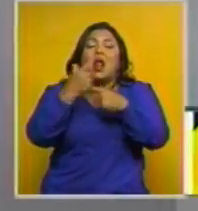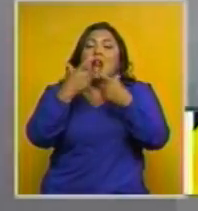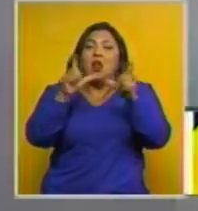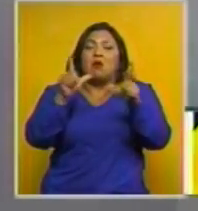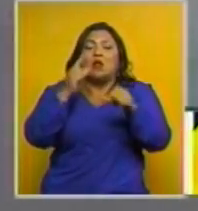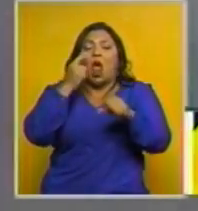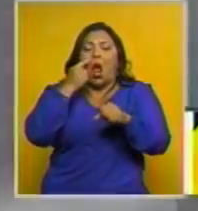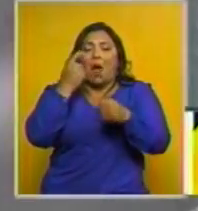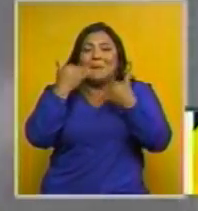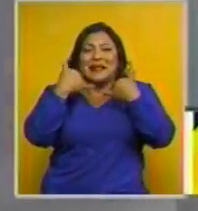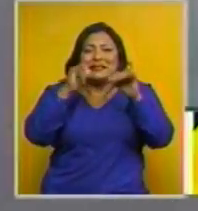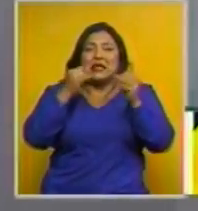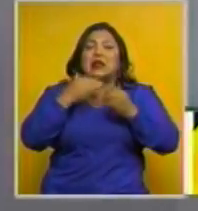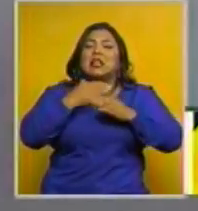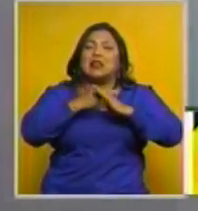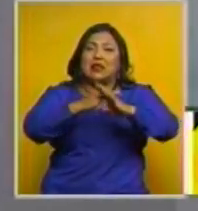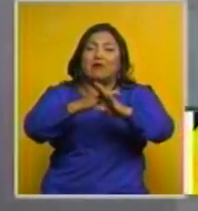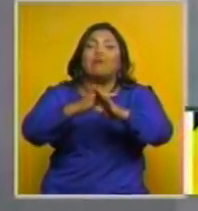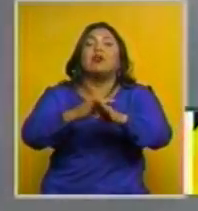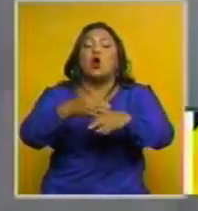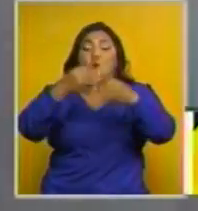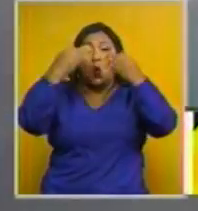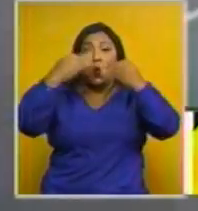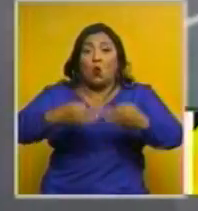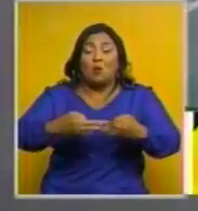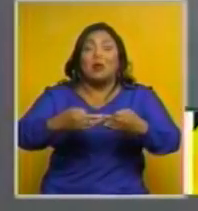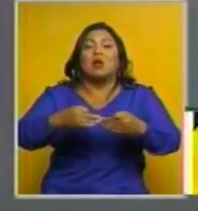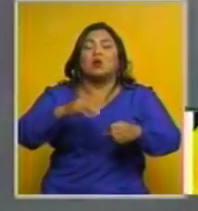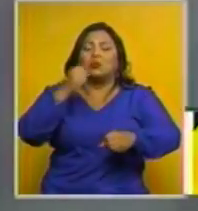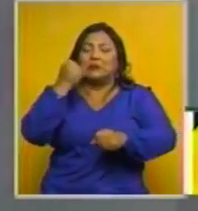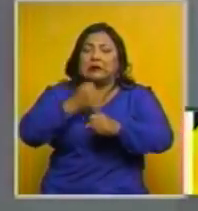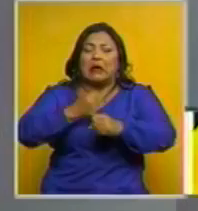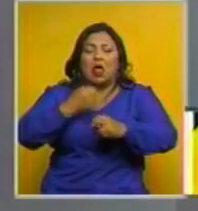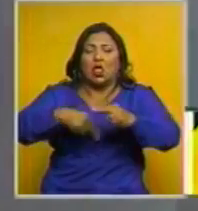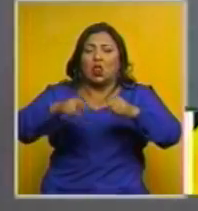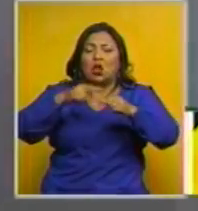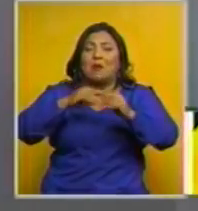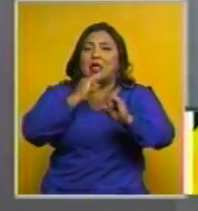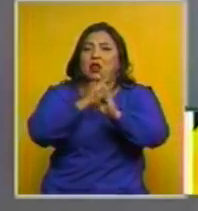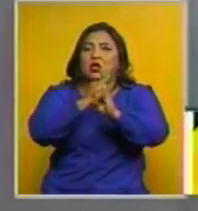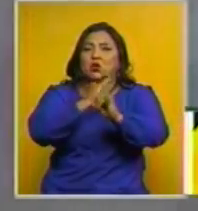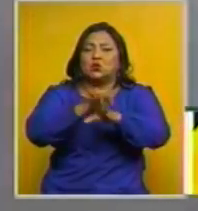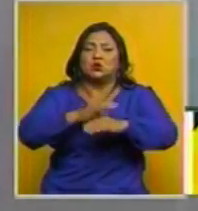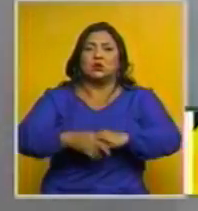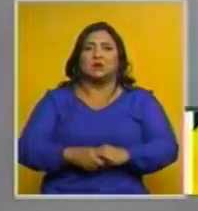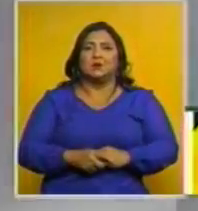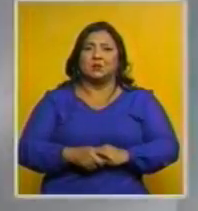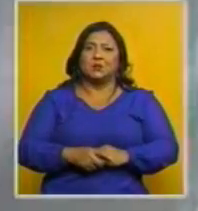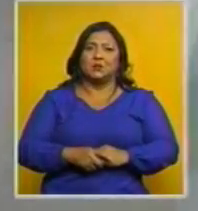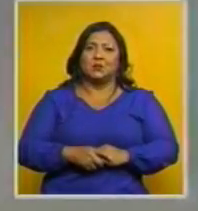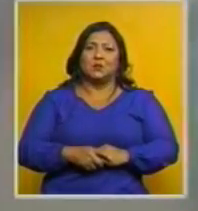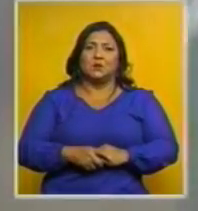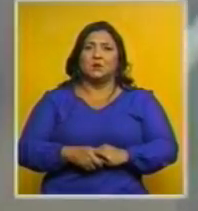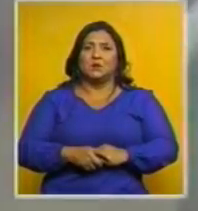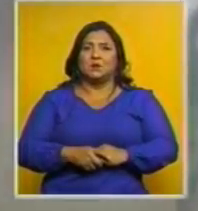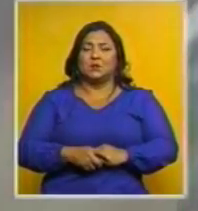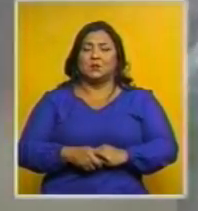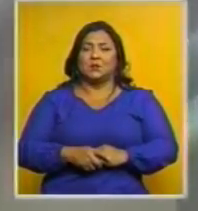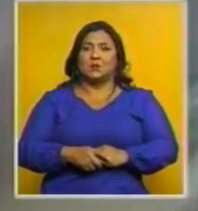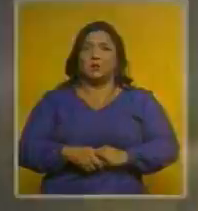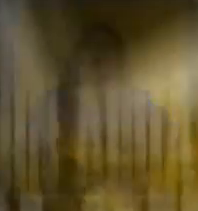para seguirse defendiendo, cumpliendo con sus labores institucionales. Daniel Borja, Noticiero 1.